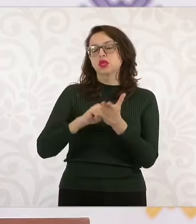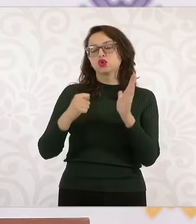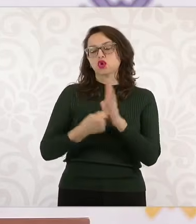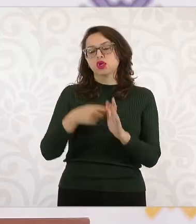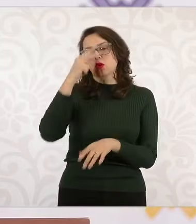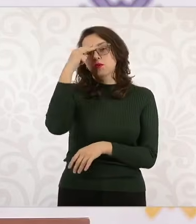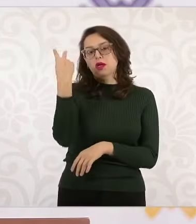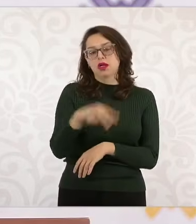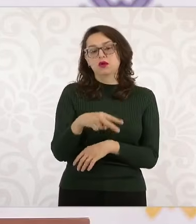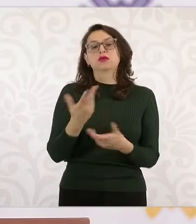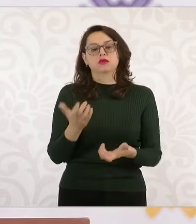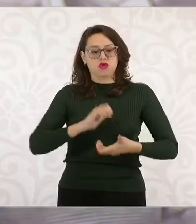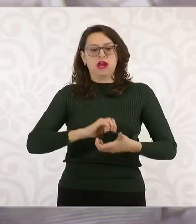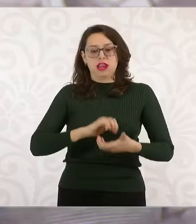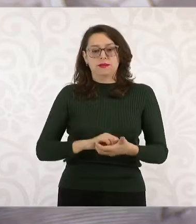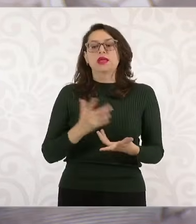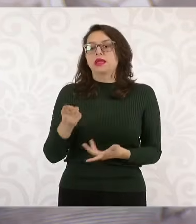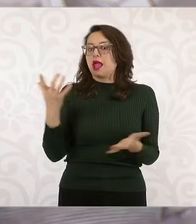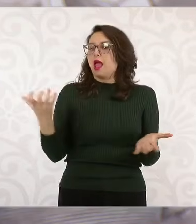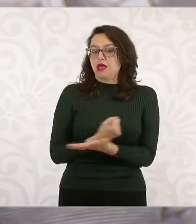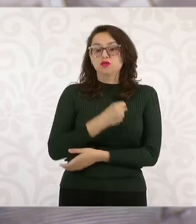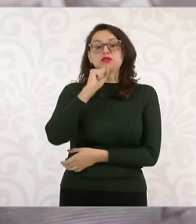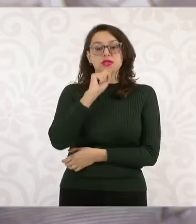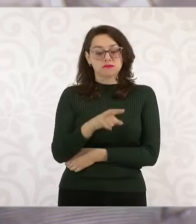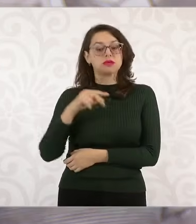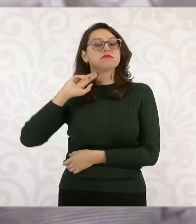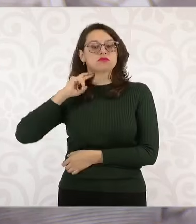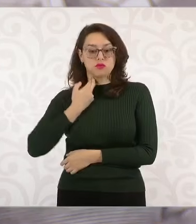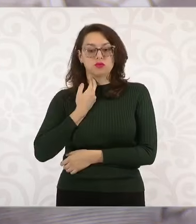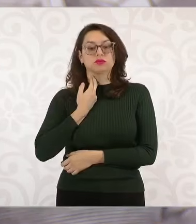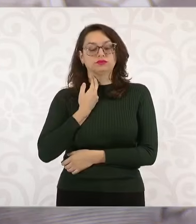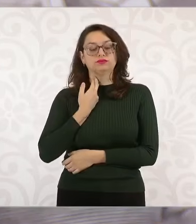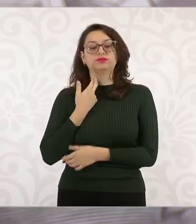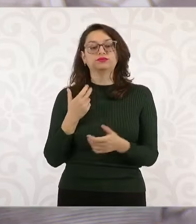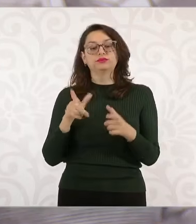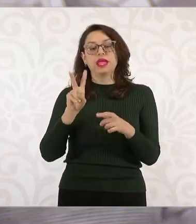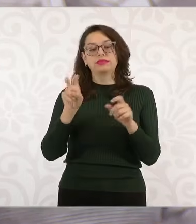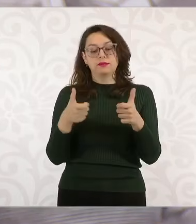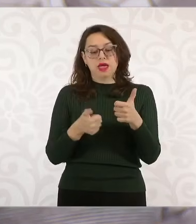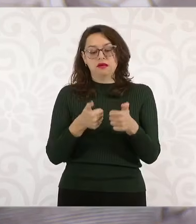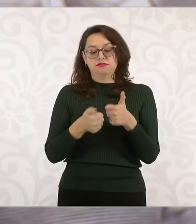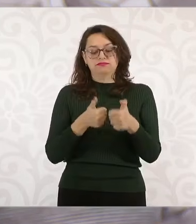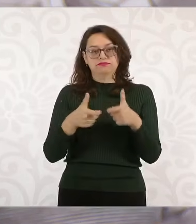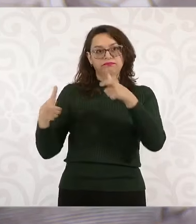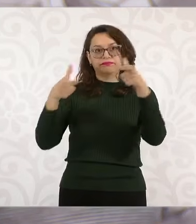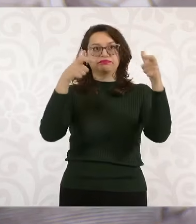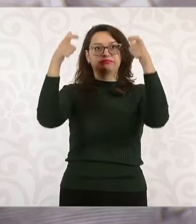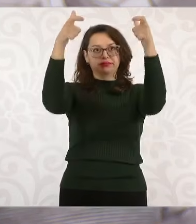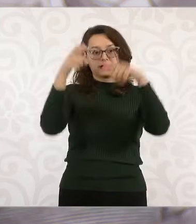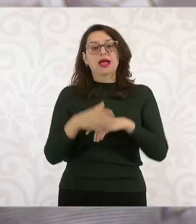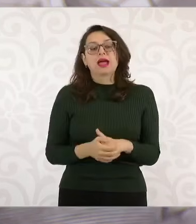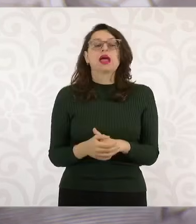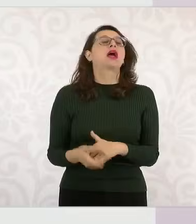del CONALEP, que ganó también con un proyecto de robótica, de drones. También hay que recordar que el año